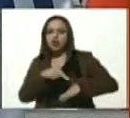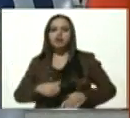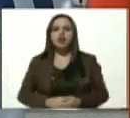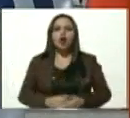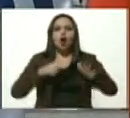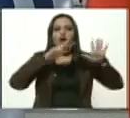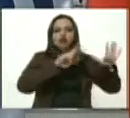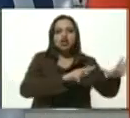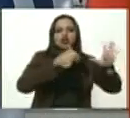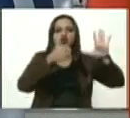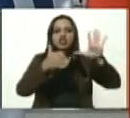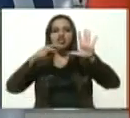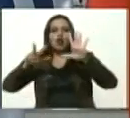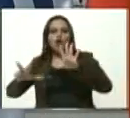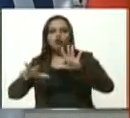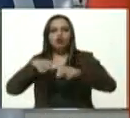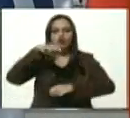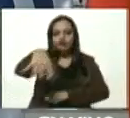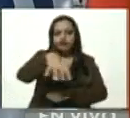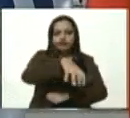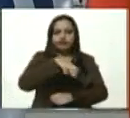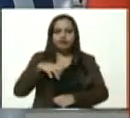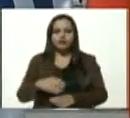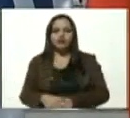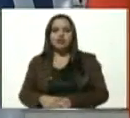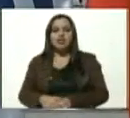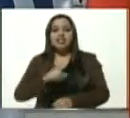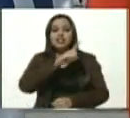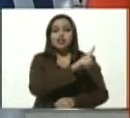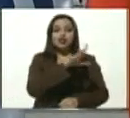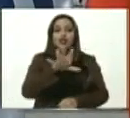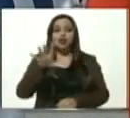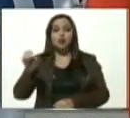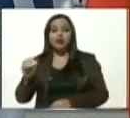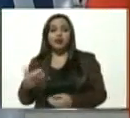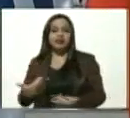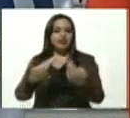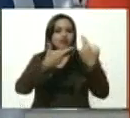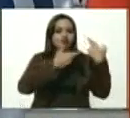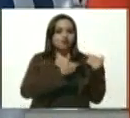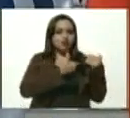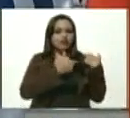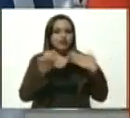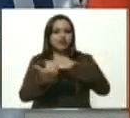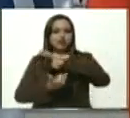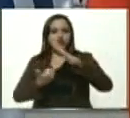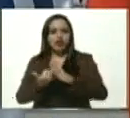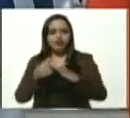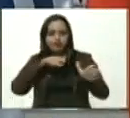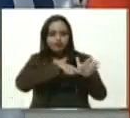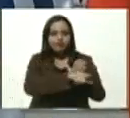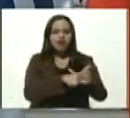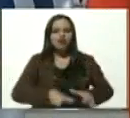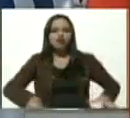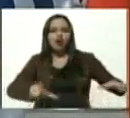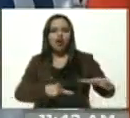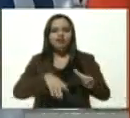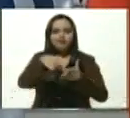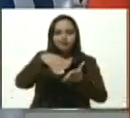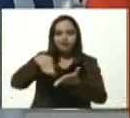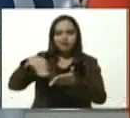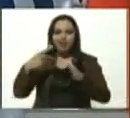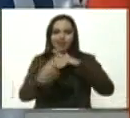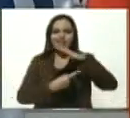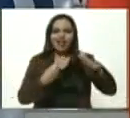868 fiscales regionales y 150 funcionarios en la Sala Situacional Central.